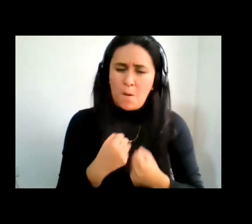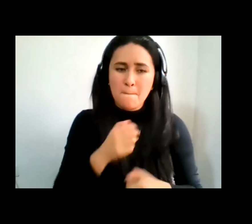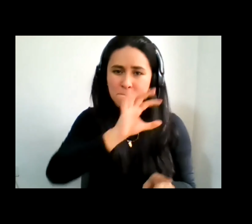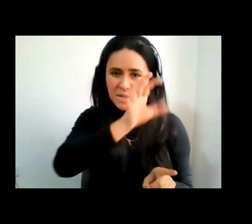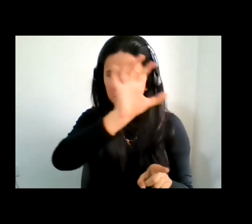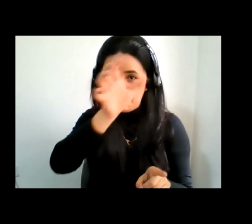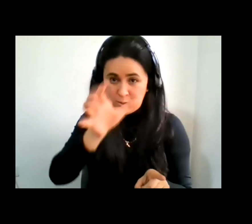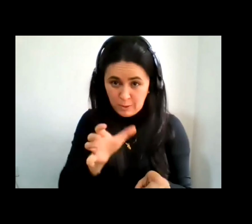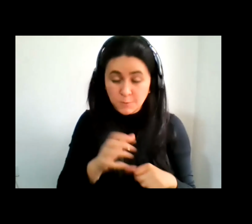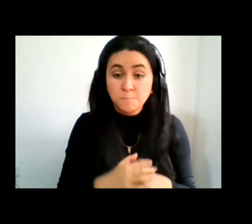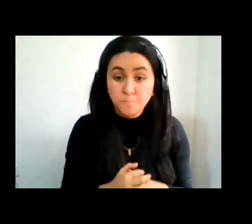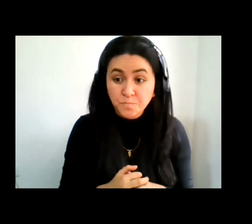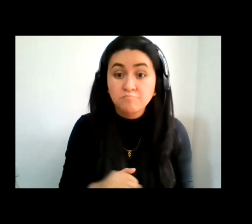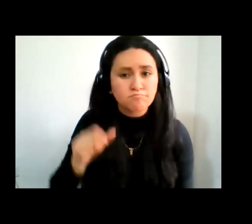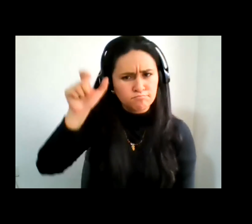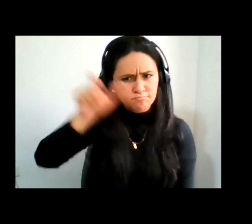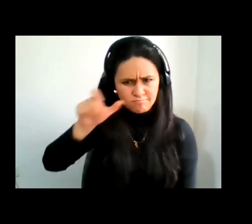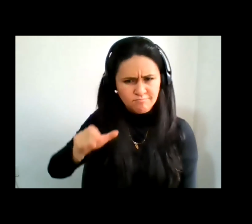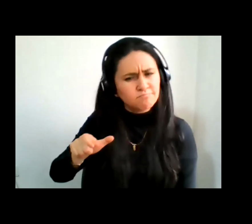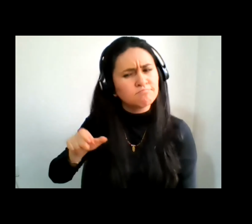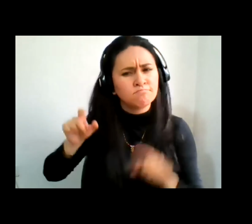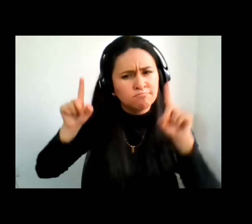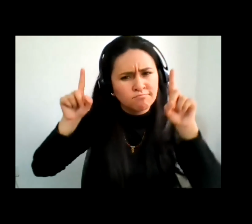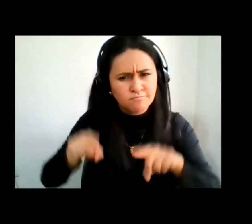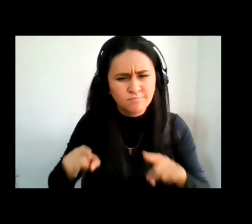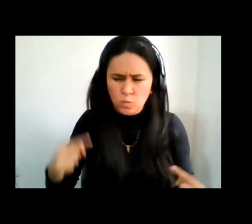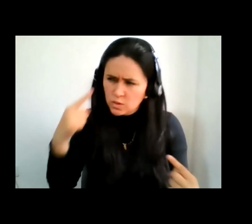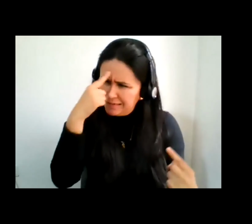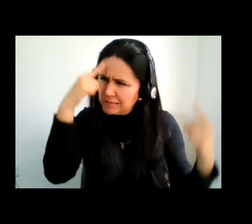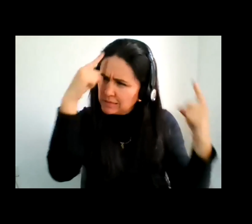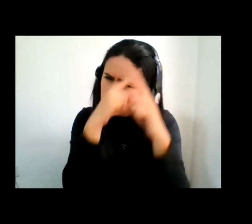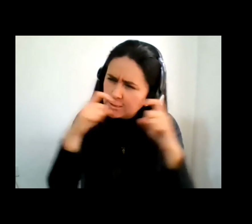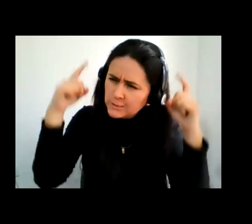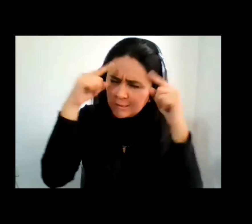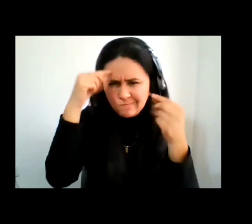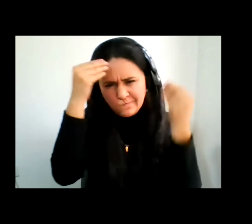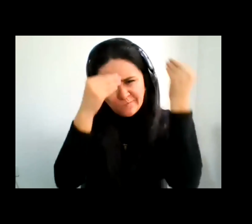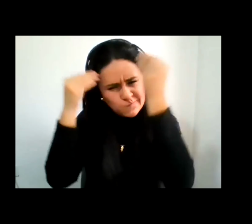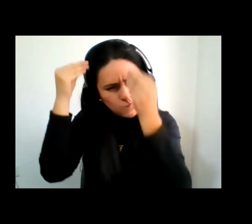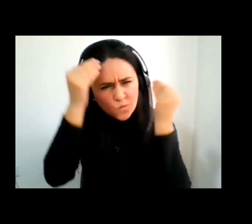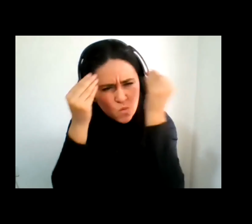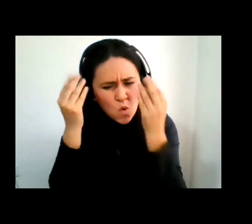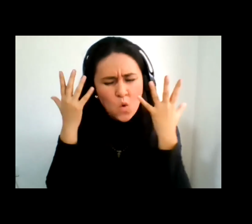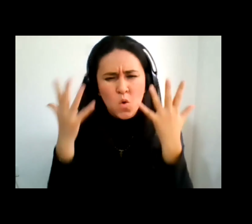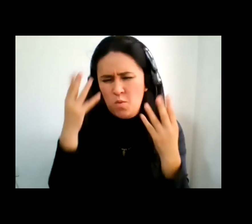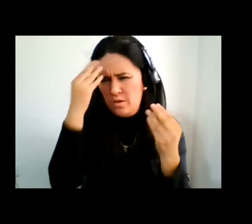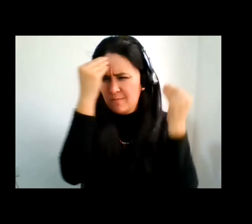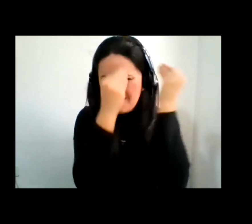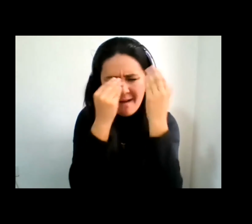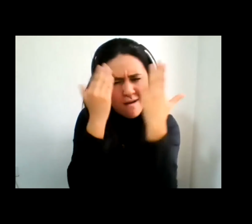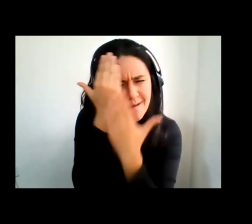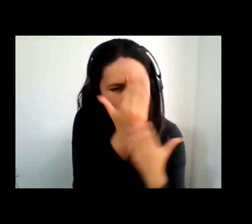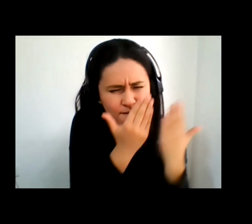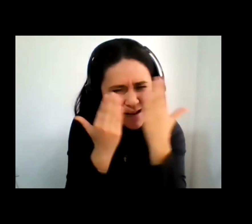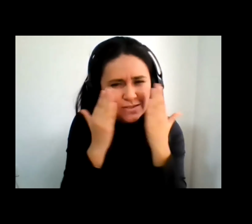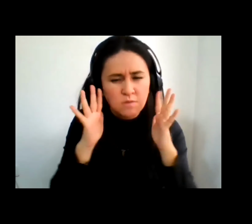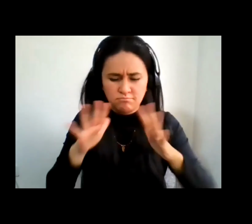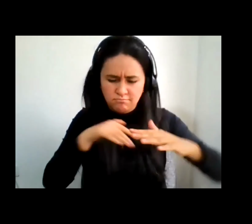Nuestros invitados también han reflexionado sobre las barreras a partir de análisis concretos de